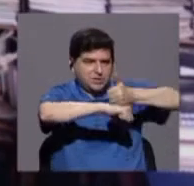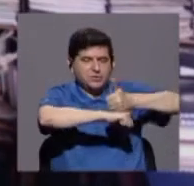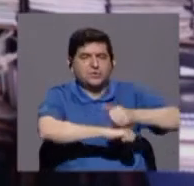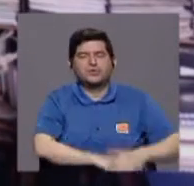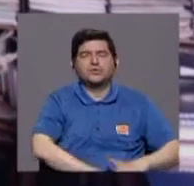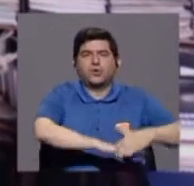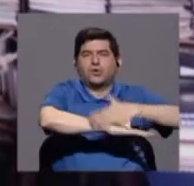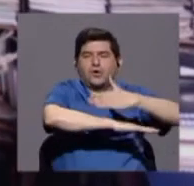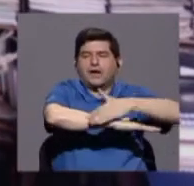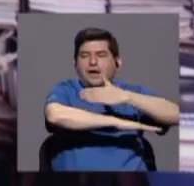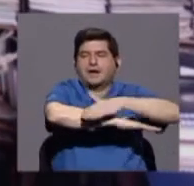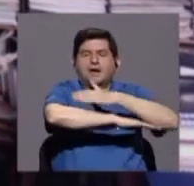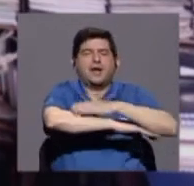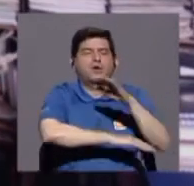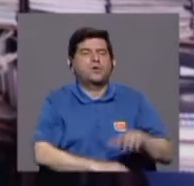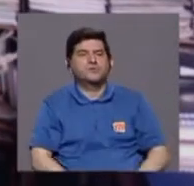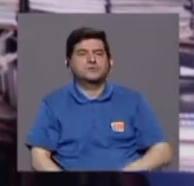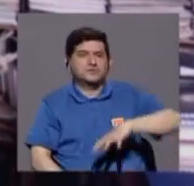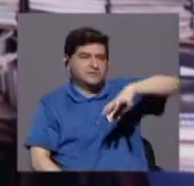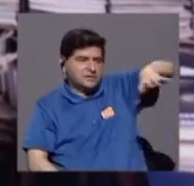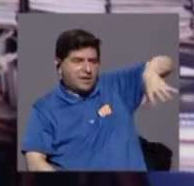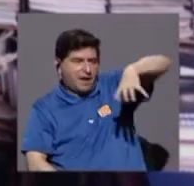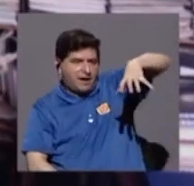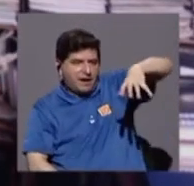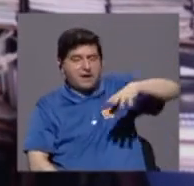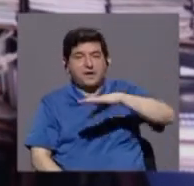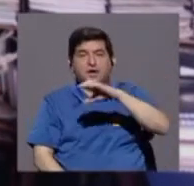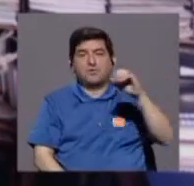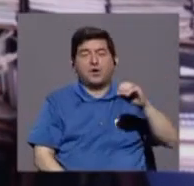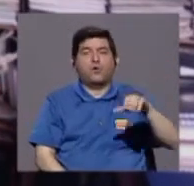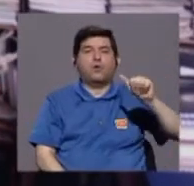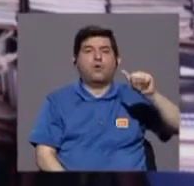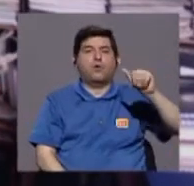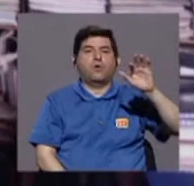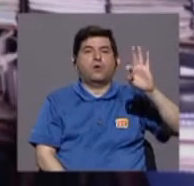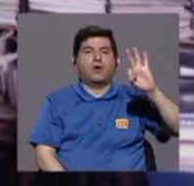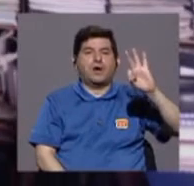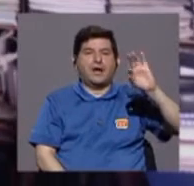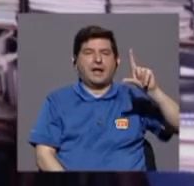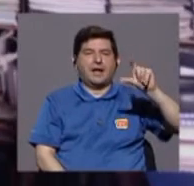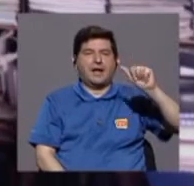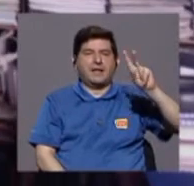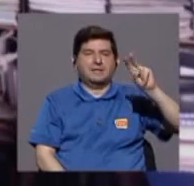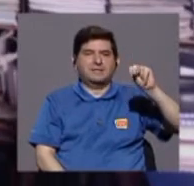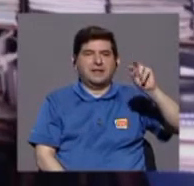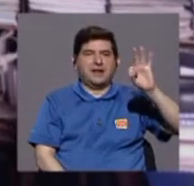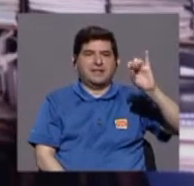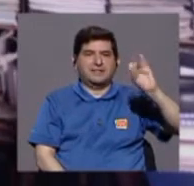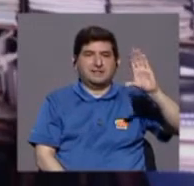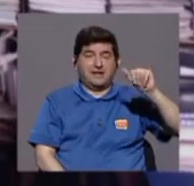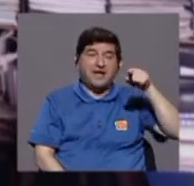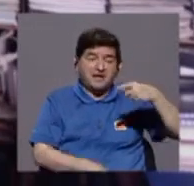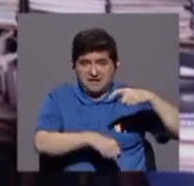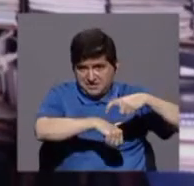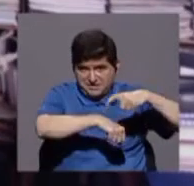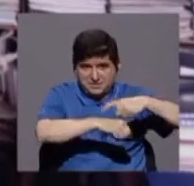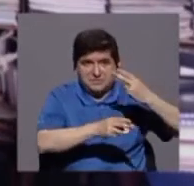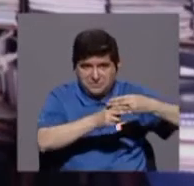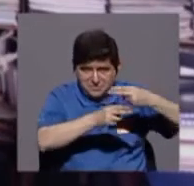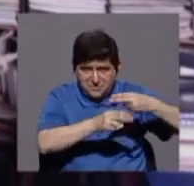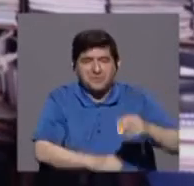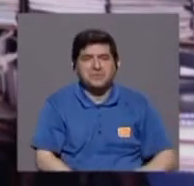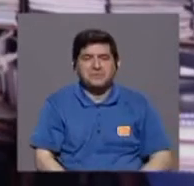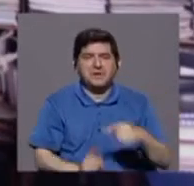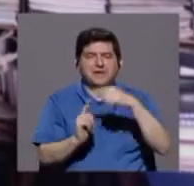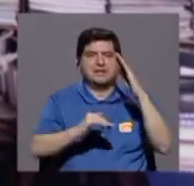costa Caribe, o la costa atlántica, como se llamaba en esa época, una vez que sobre todo a partir de